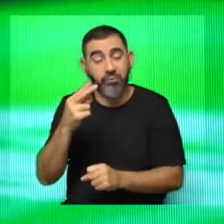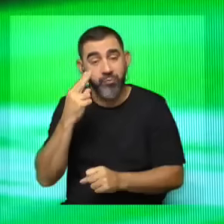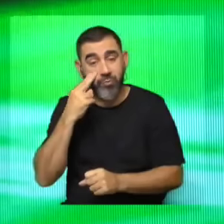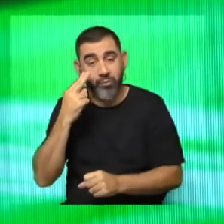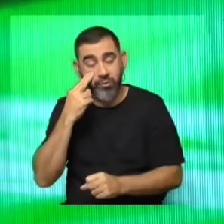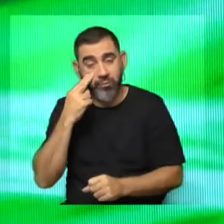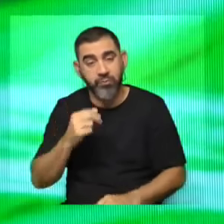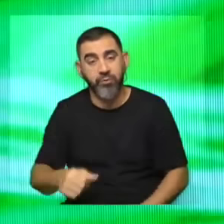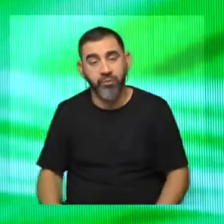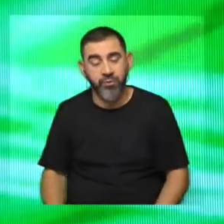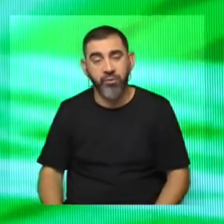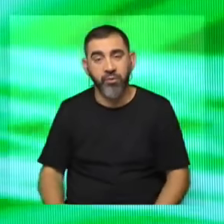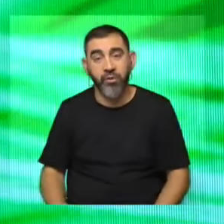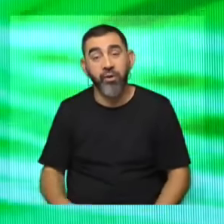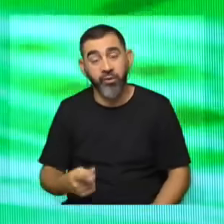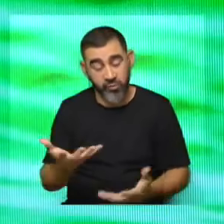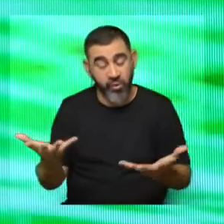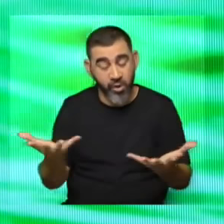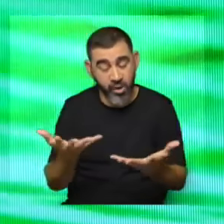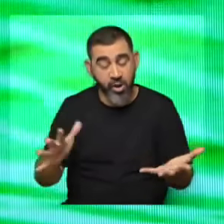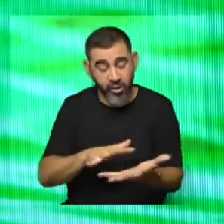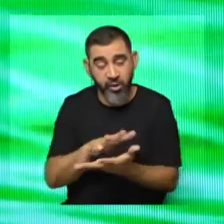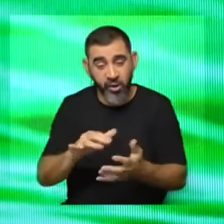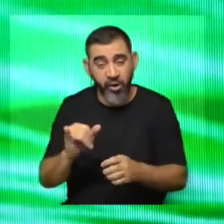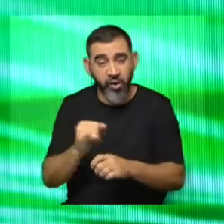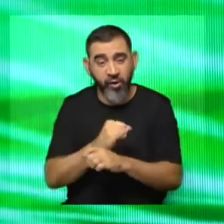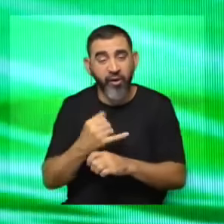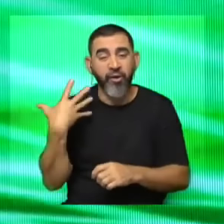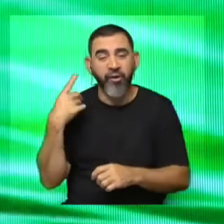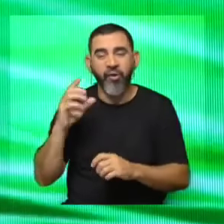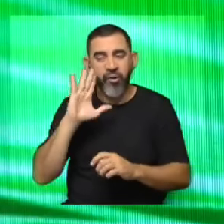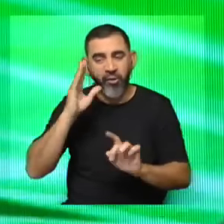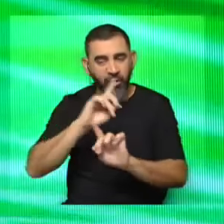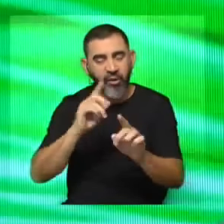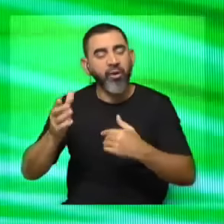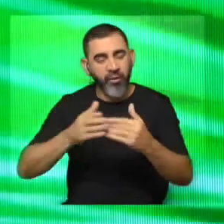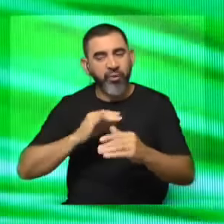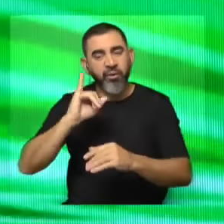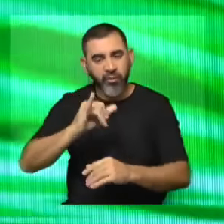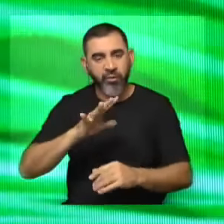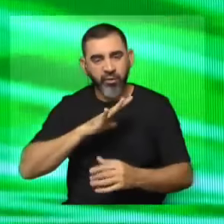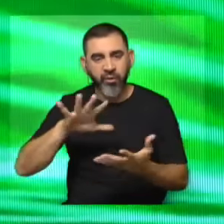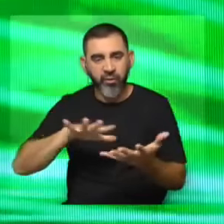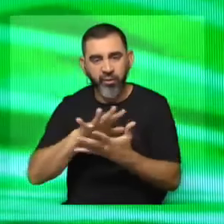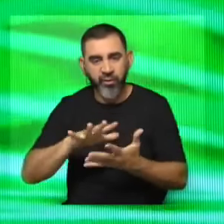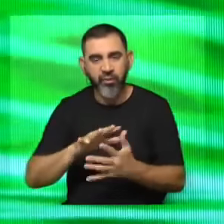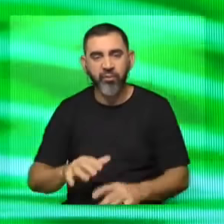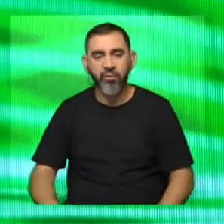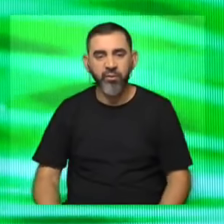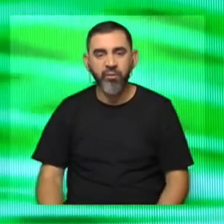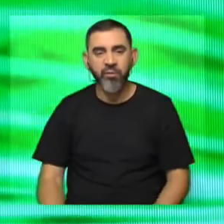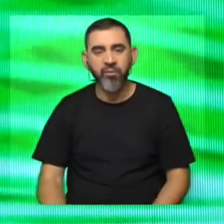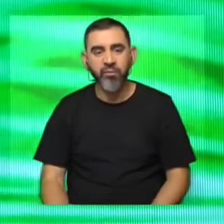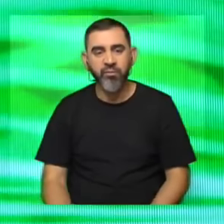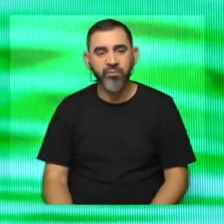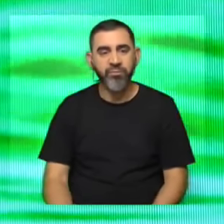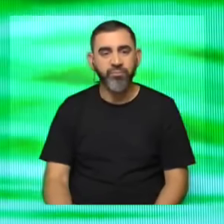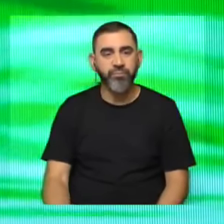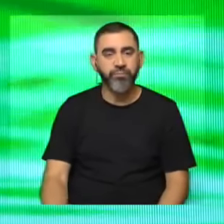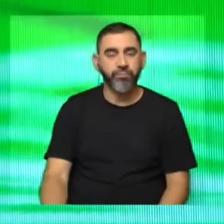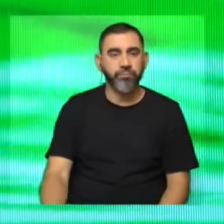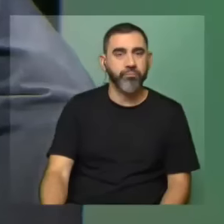este y realmente eso está pasando en ese momento en la institución Por más que la dirección no lo reconozca pero está sucediendo porque nos llegan a nosotros las denuncias está muy bien bueno